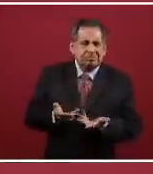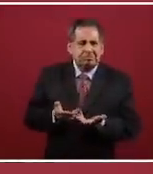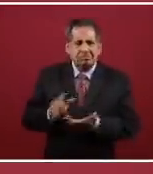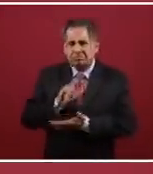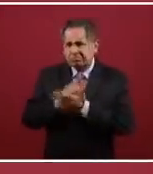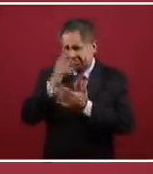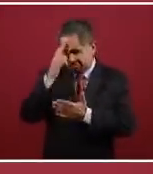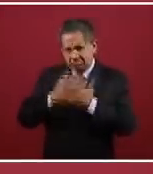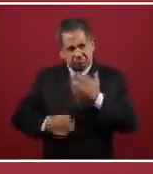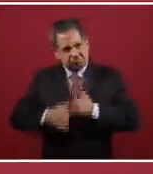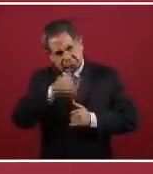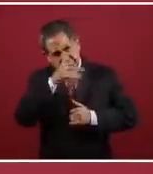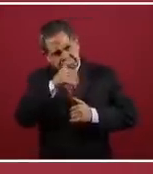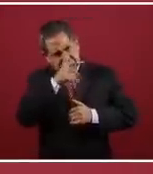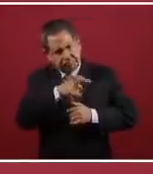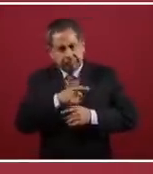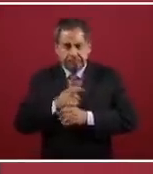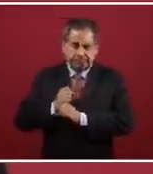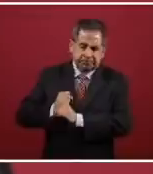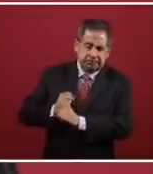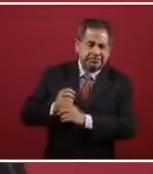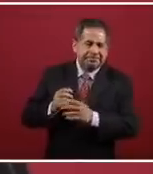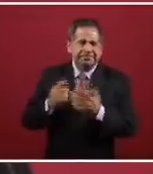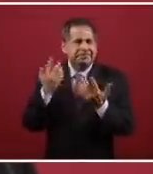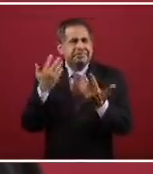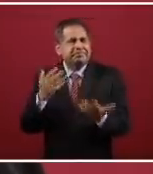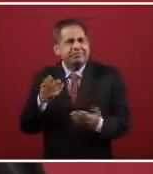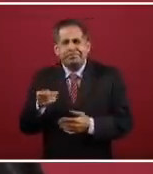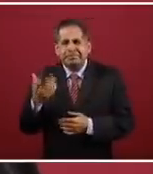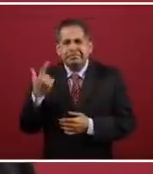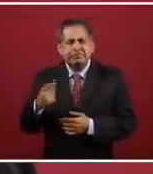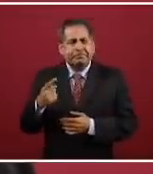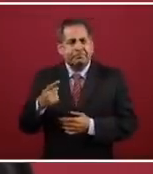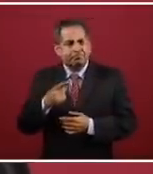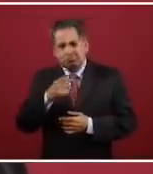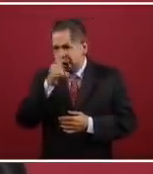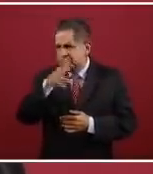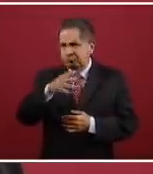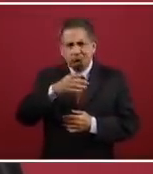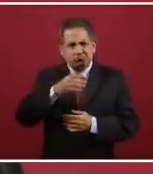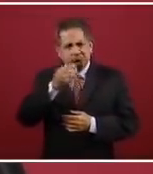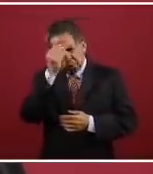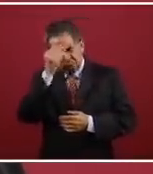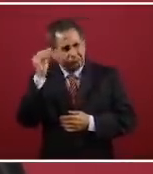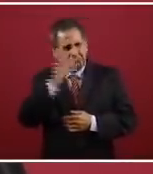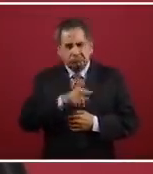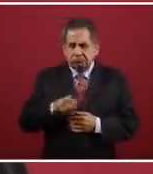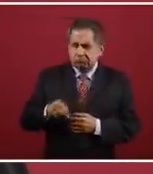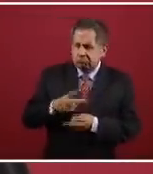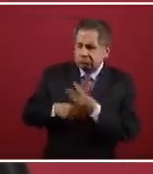delincuentes con estar provocando? Nada.